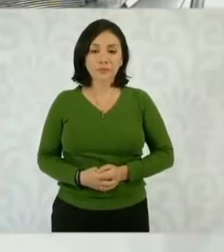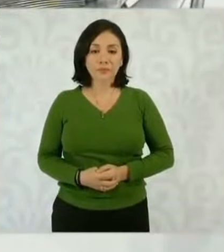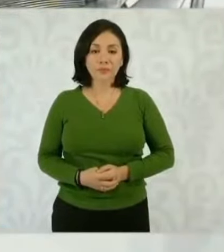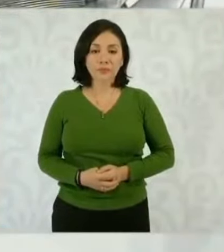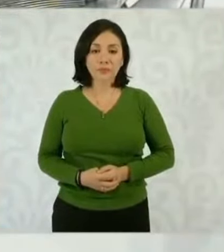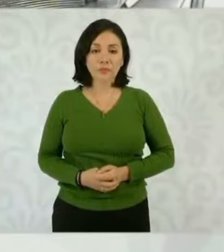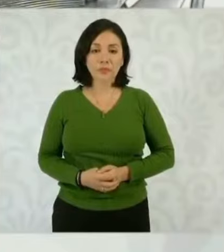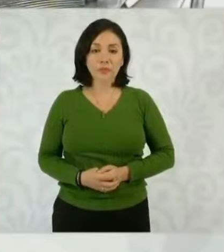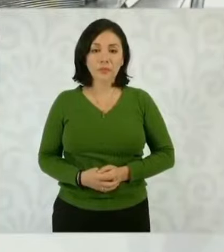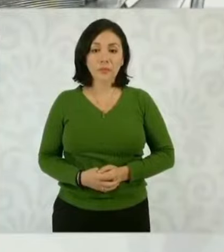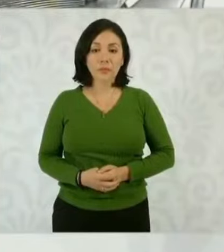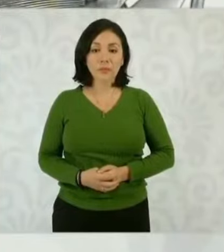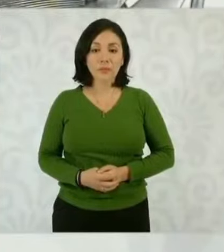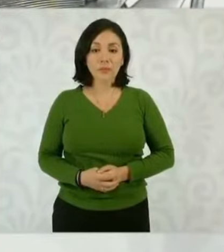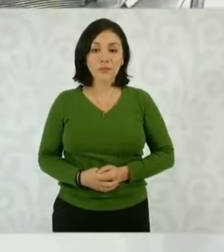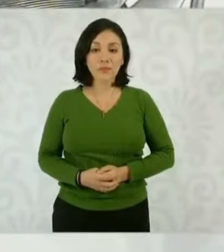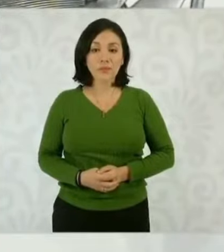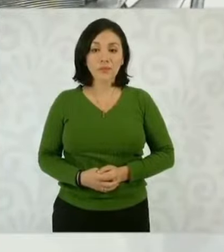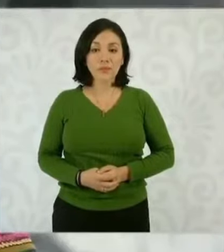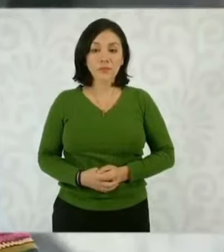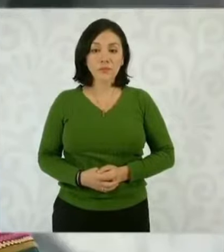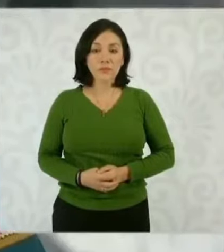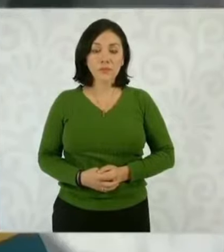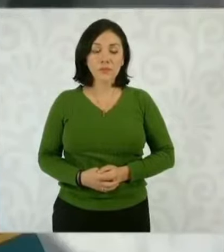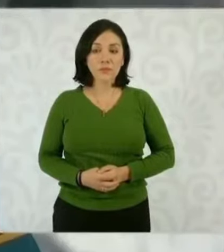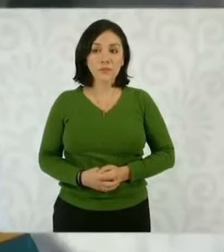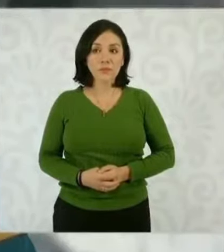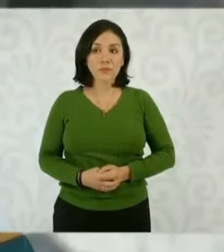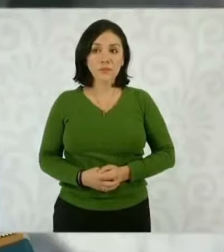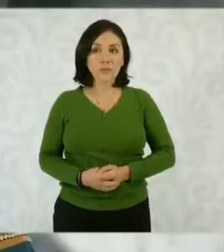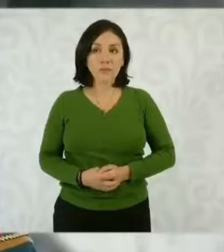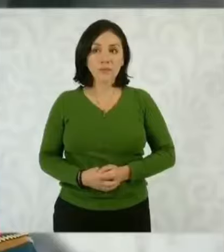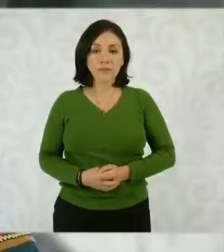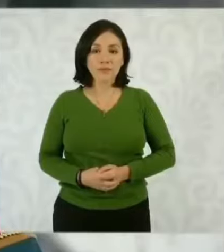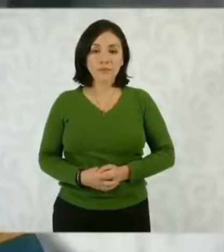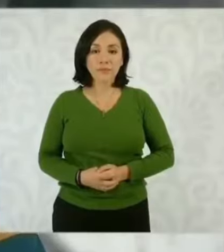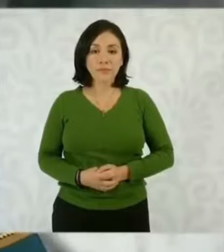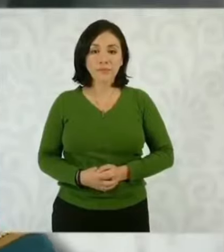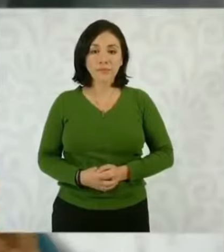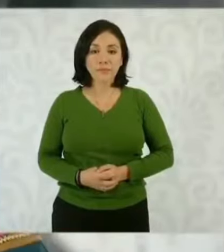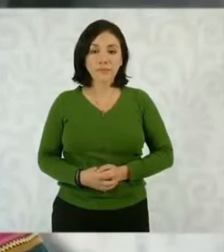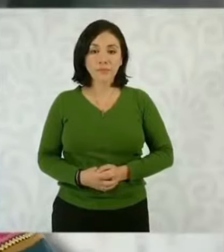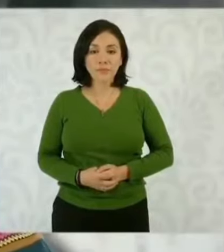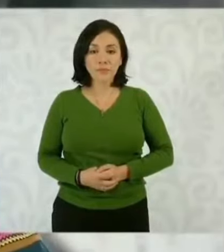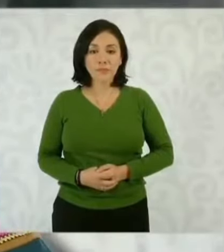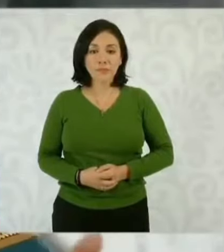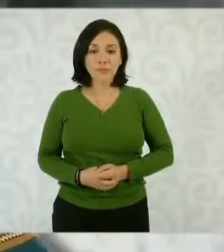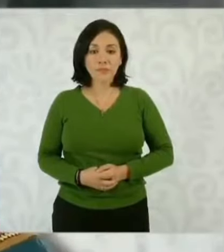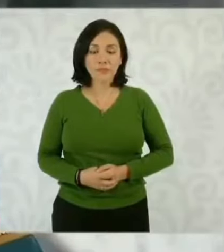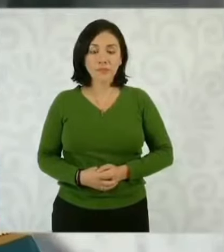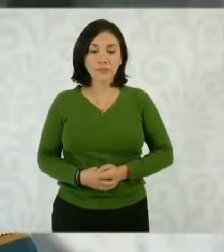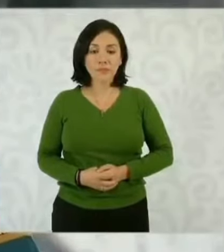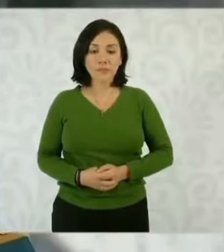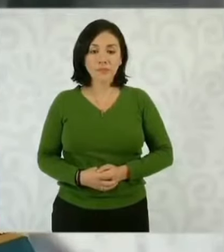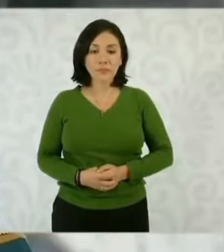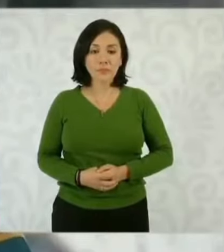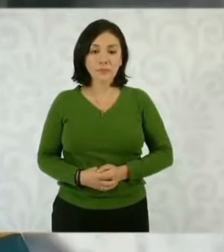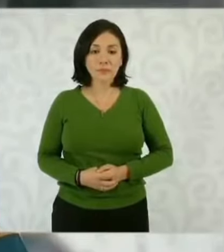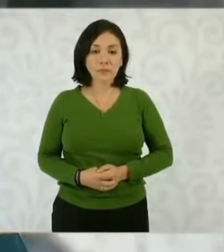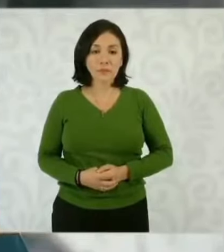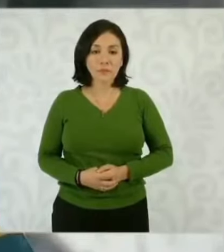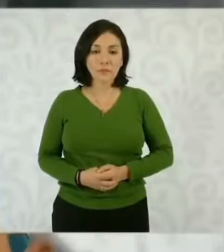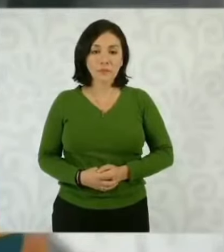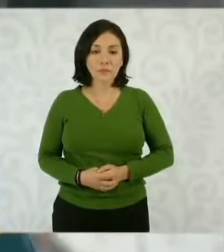ta niu ki rekete kayurie ta tutu mataka kama ike ya ane mentau kua yeviri ta yeyari mana